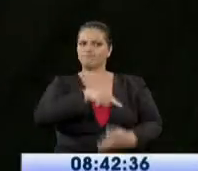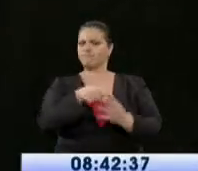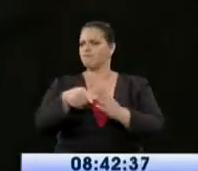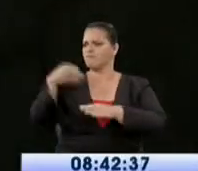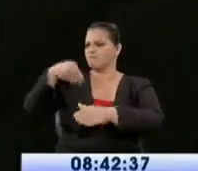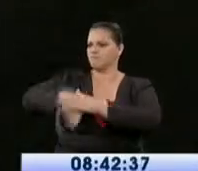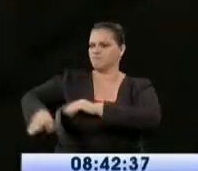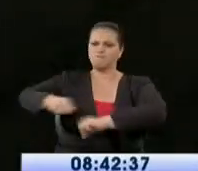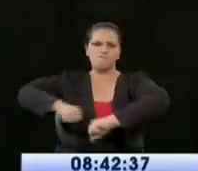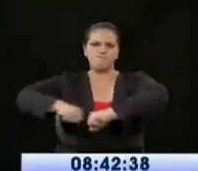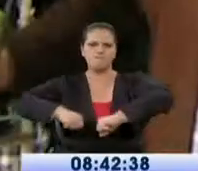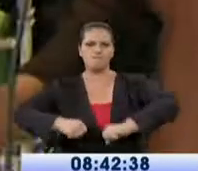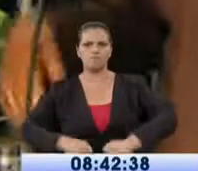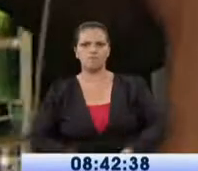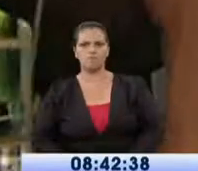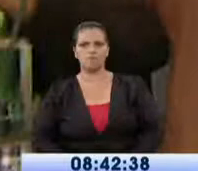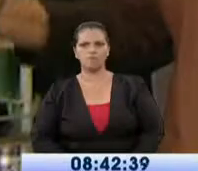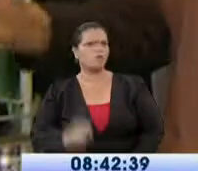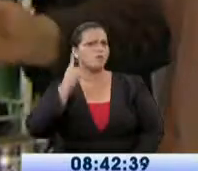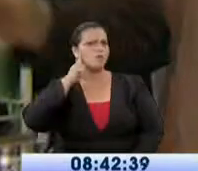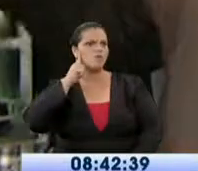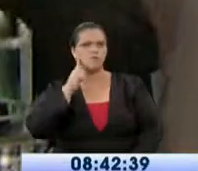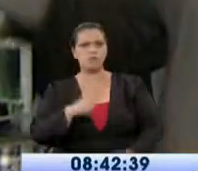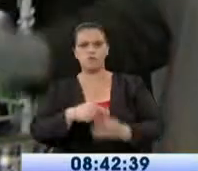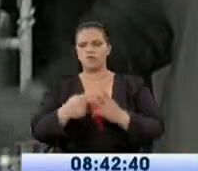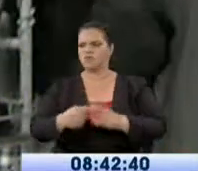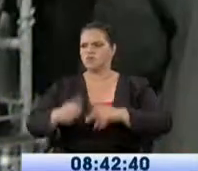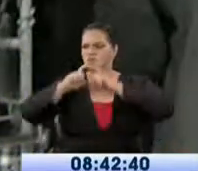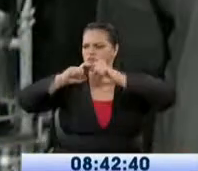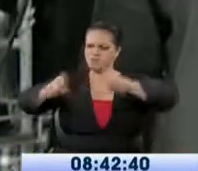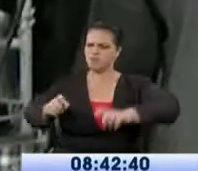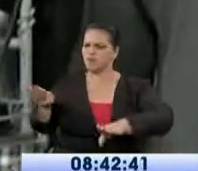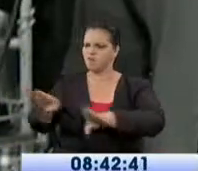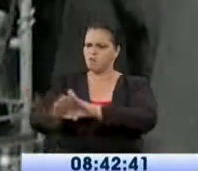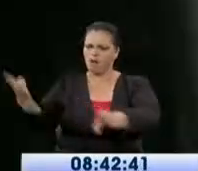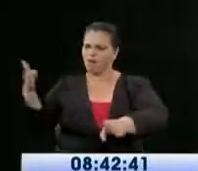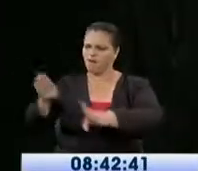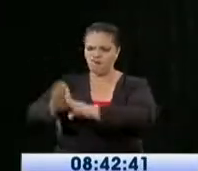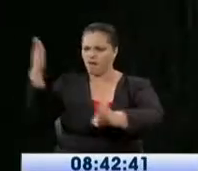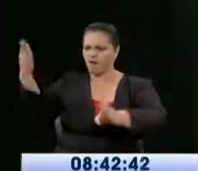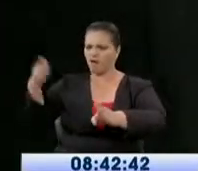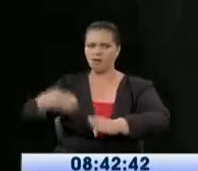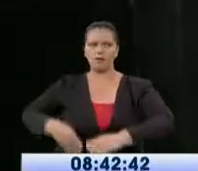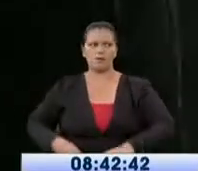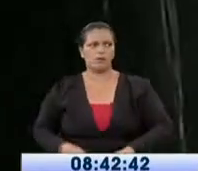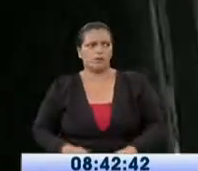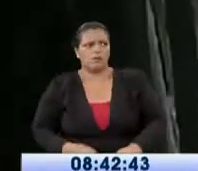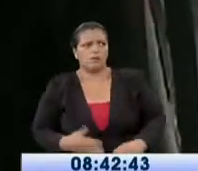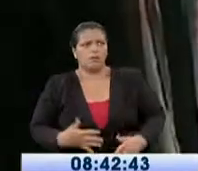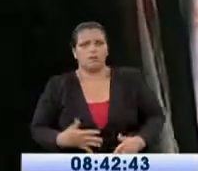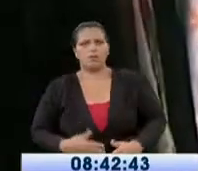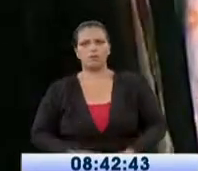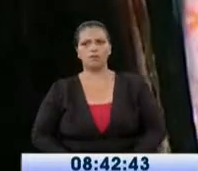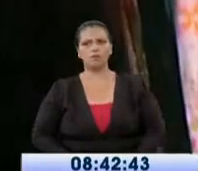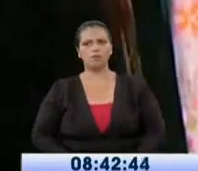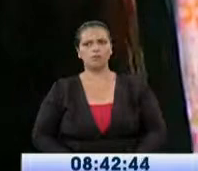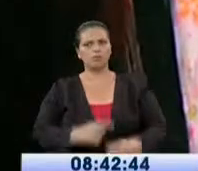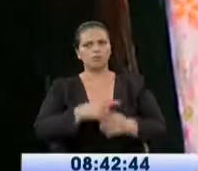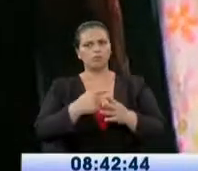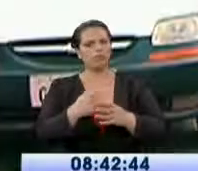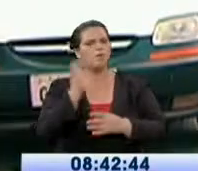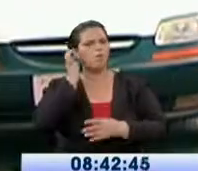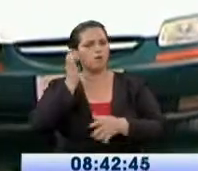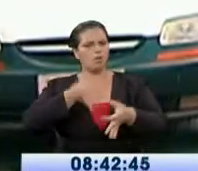veo a los hombres. ¡Abre la puerta! ¡Abre la puerta! Bella explica cómo habrían ingresado los 4 agentes antinarcóticos a